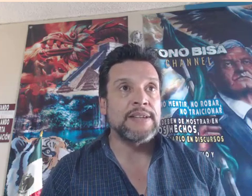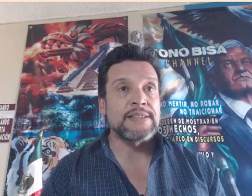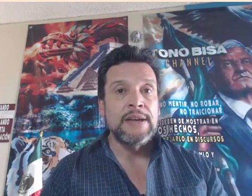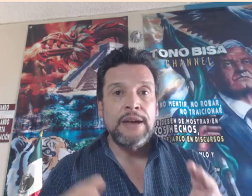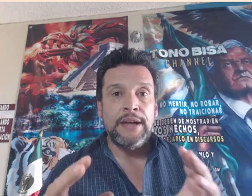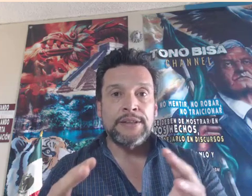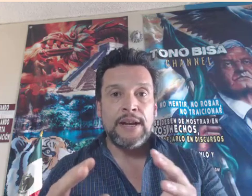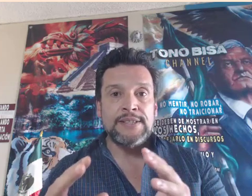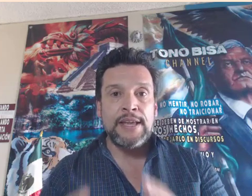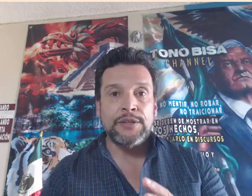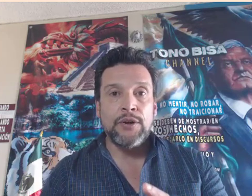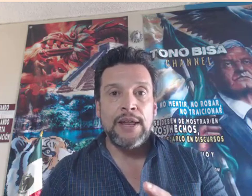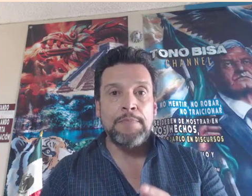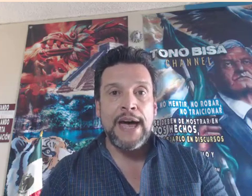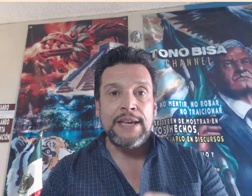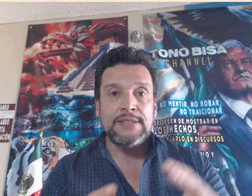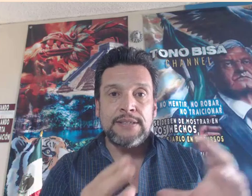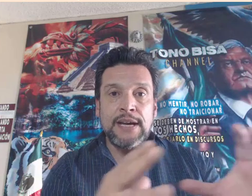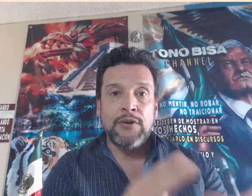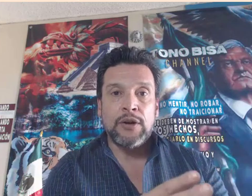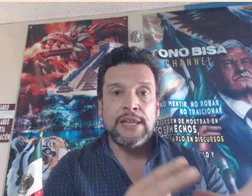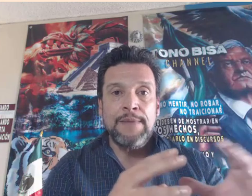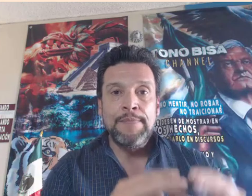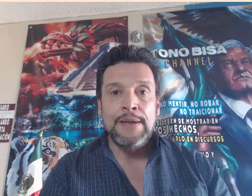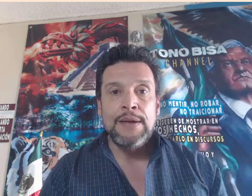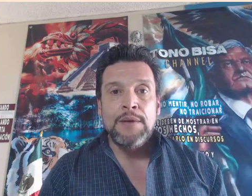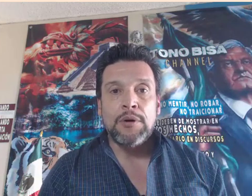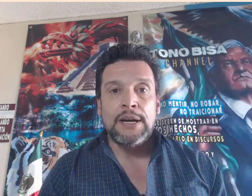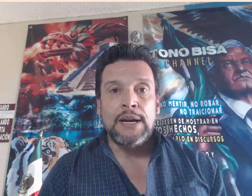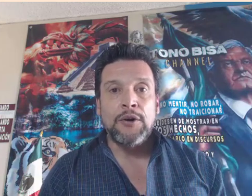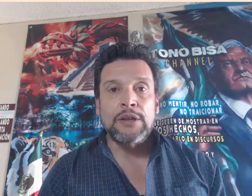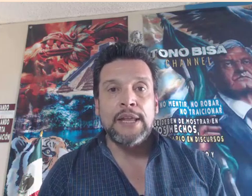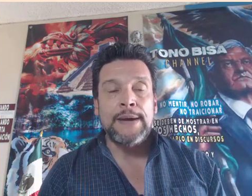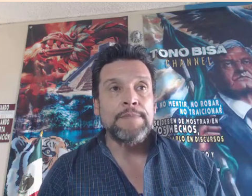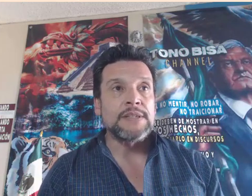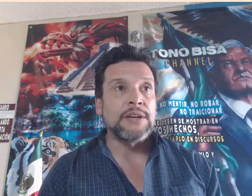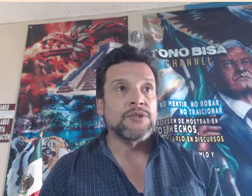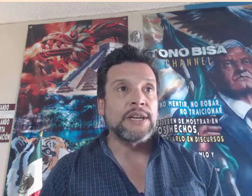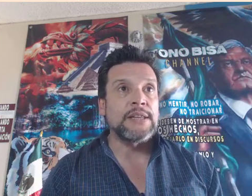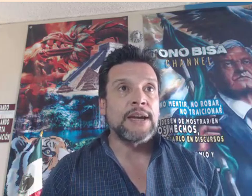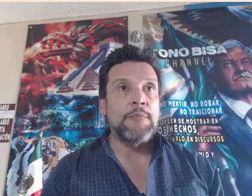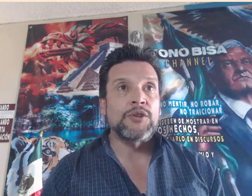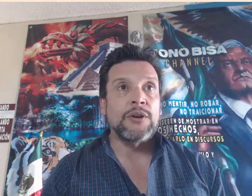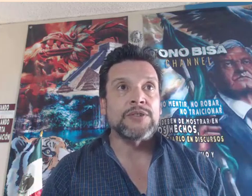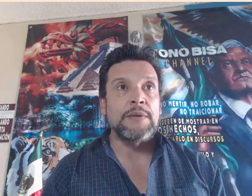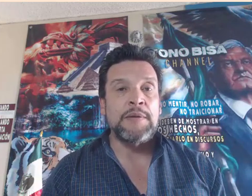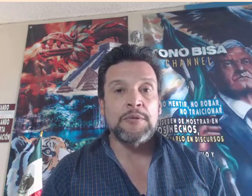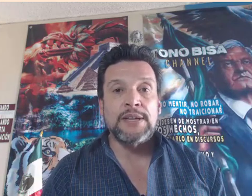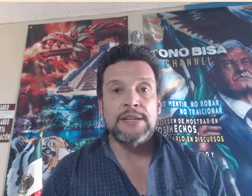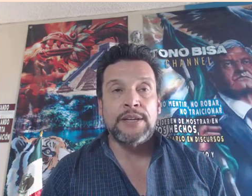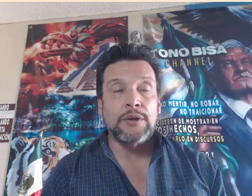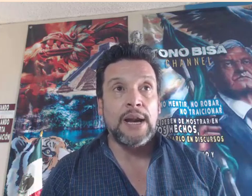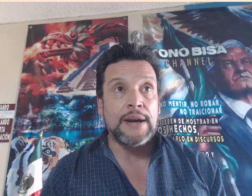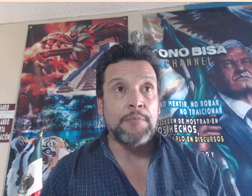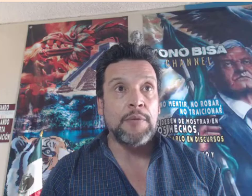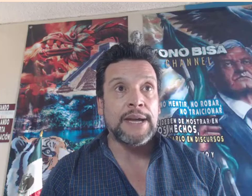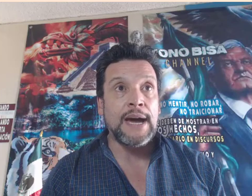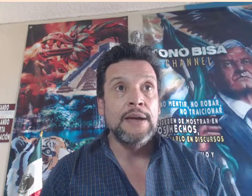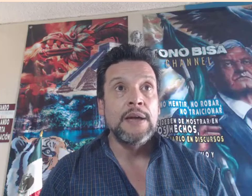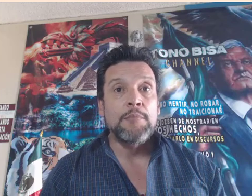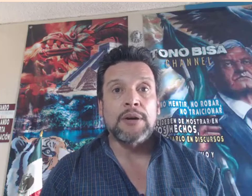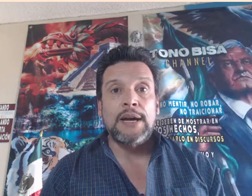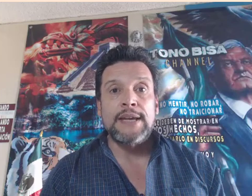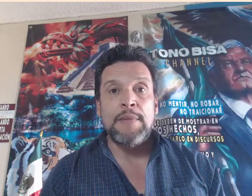comparecencias entre el centro del país y el norte porque en el norte se nos critica mucho a los que vivimos en el centro de la